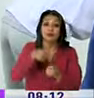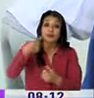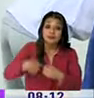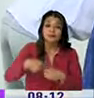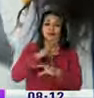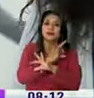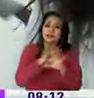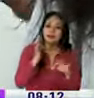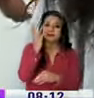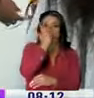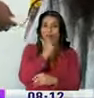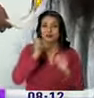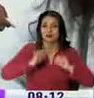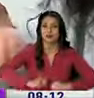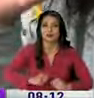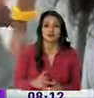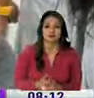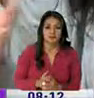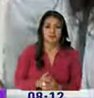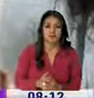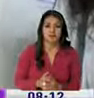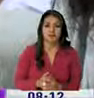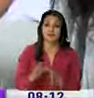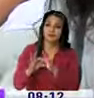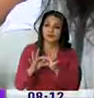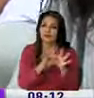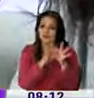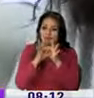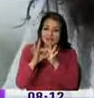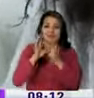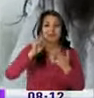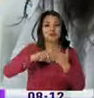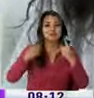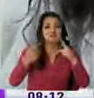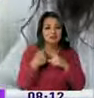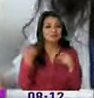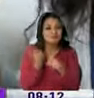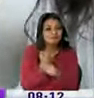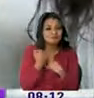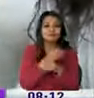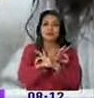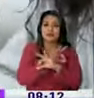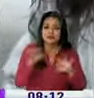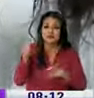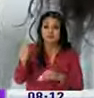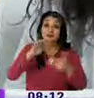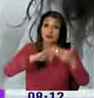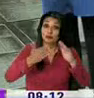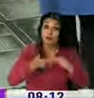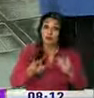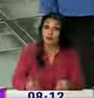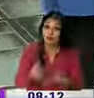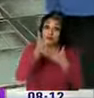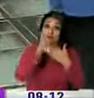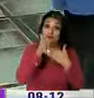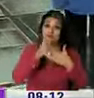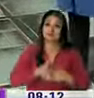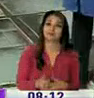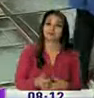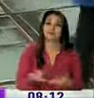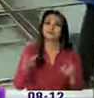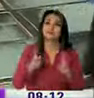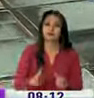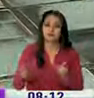más bonita. Se trabaja con compañeros, con amigos. Se trabaja con la comunidad también. Además se colocaron